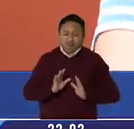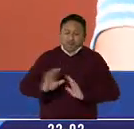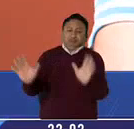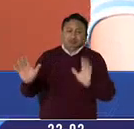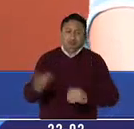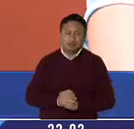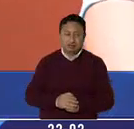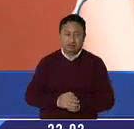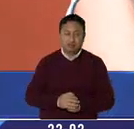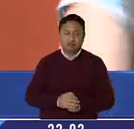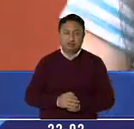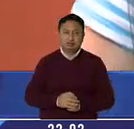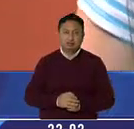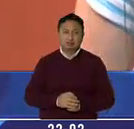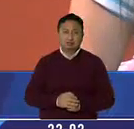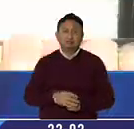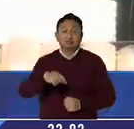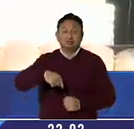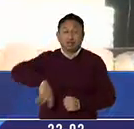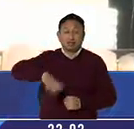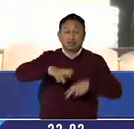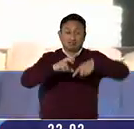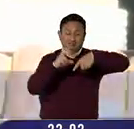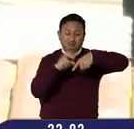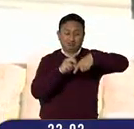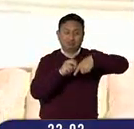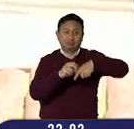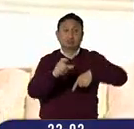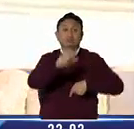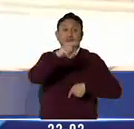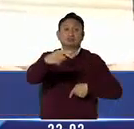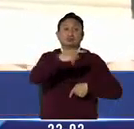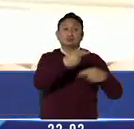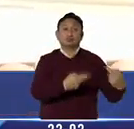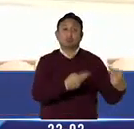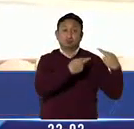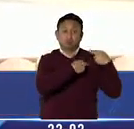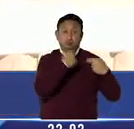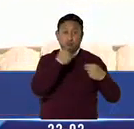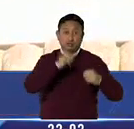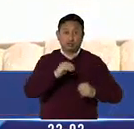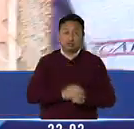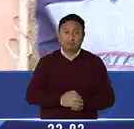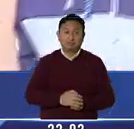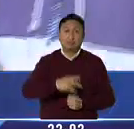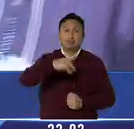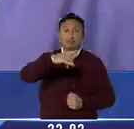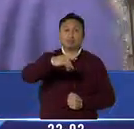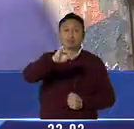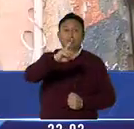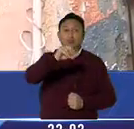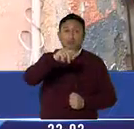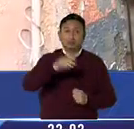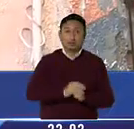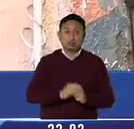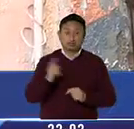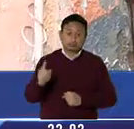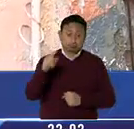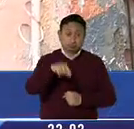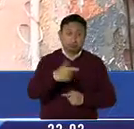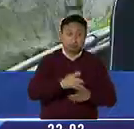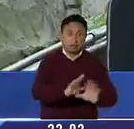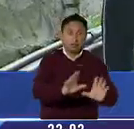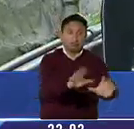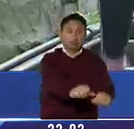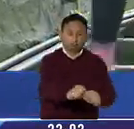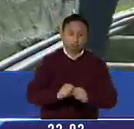Tengo así y de ahí la pierna. Los encargados del cuidado del perro, supuestamente de raza pitbull, intervinieron y evitaron que las cosas sean